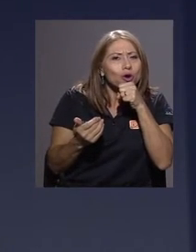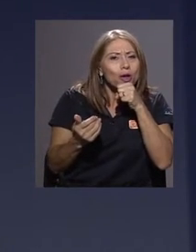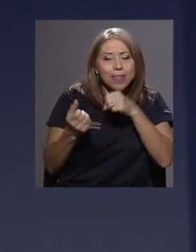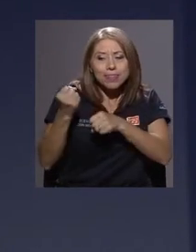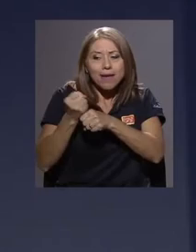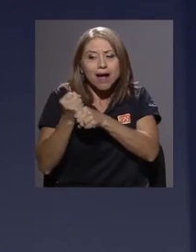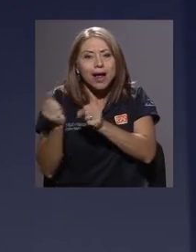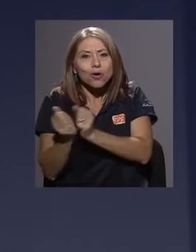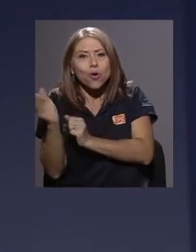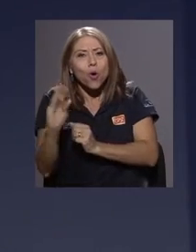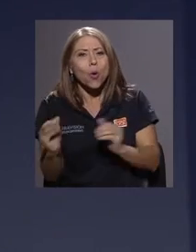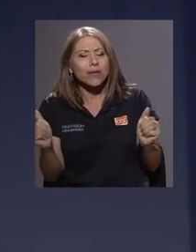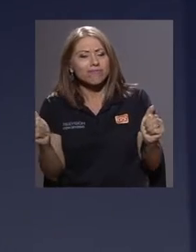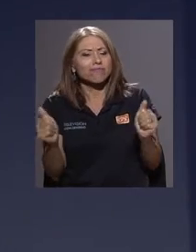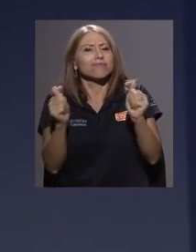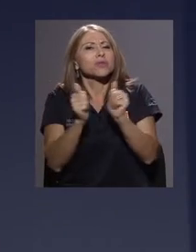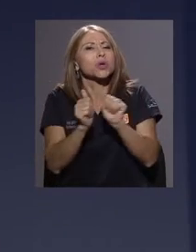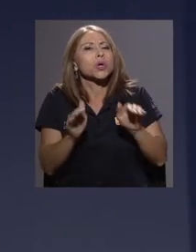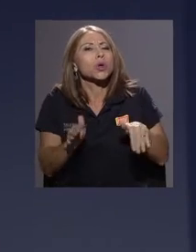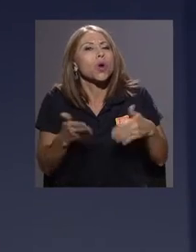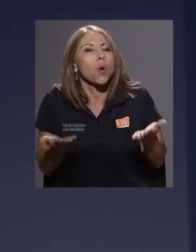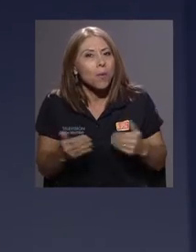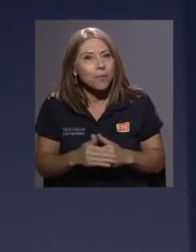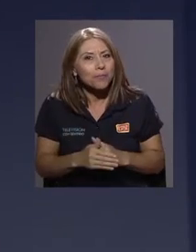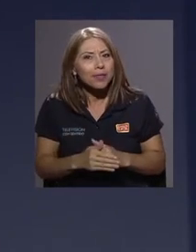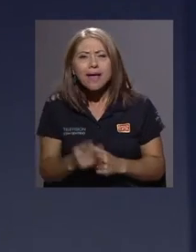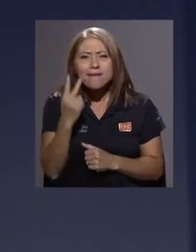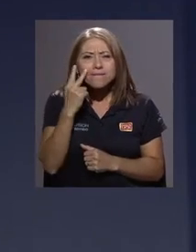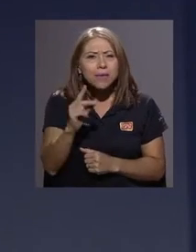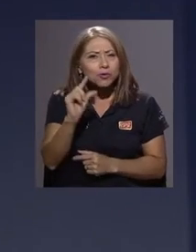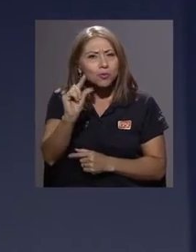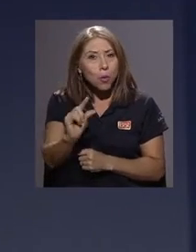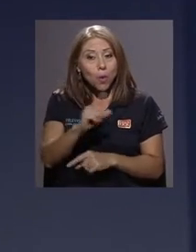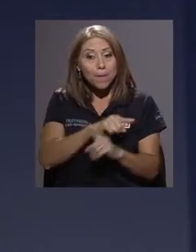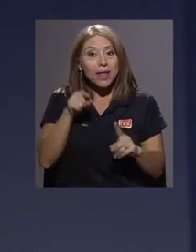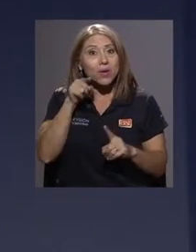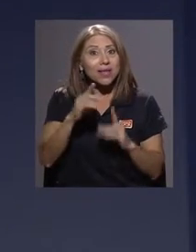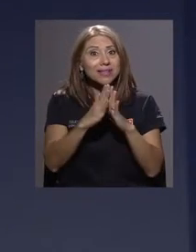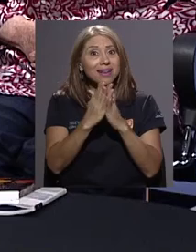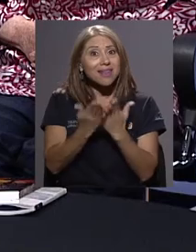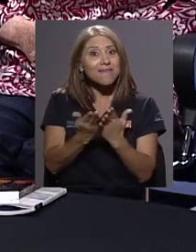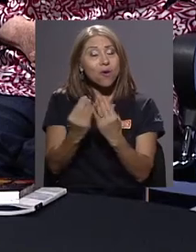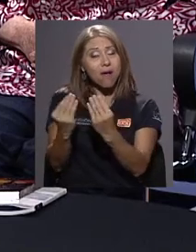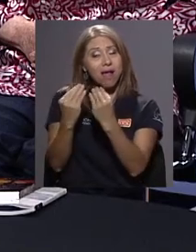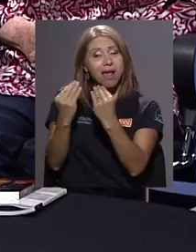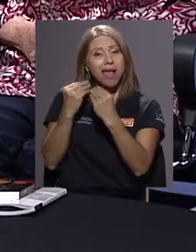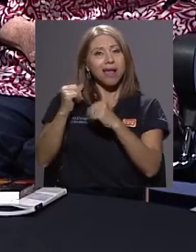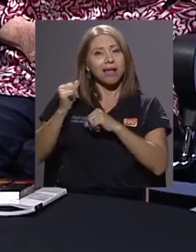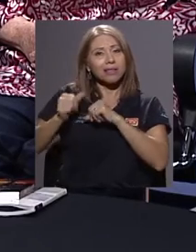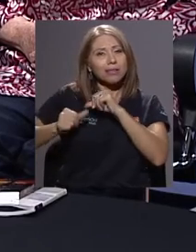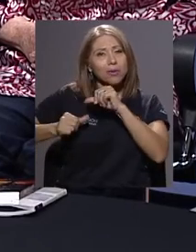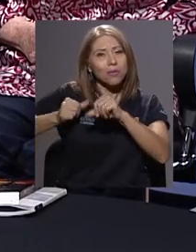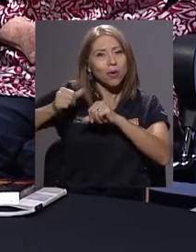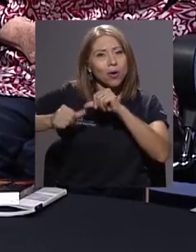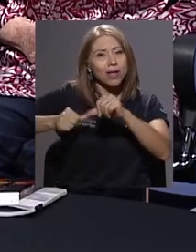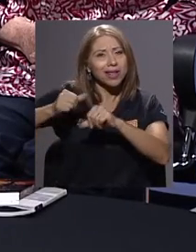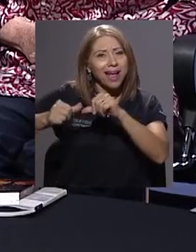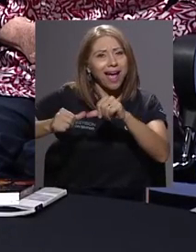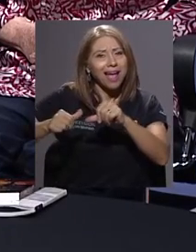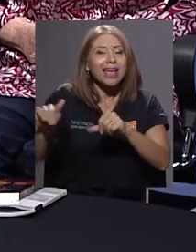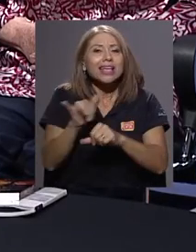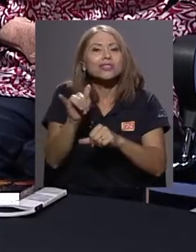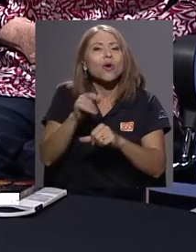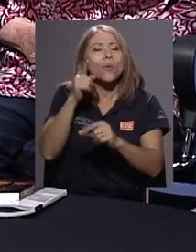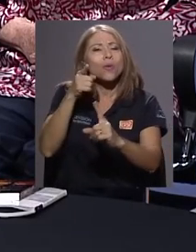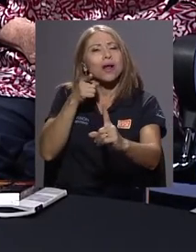que vemos poco y que creo que el libro nos deja una enseñanza sobre todo muy antropológica y que es como una ruta que deberíamos